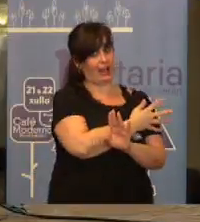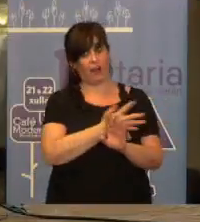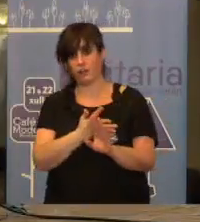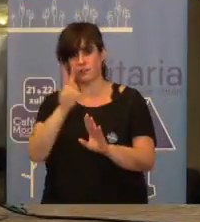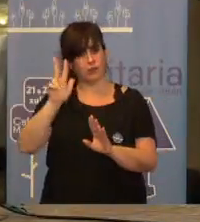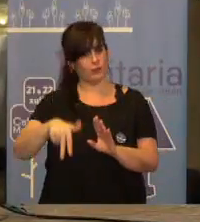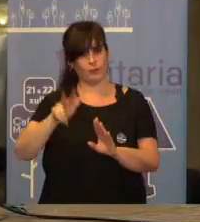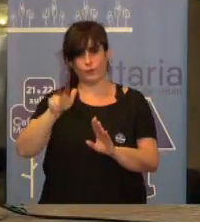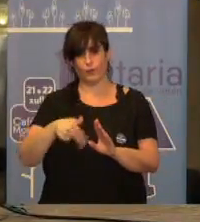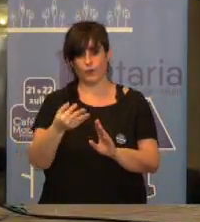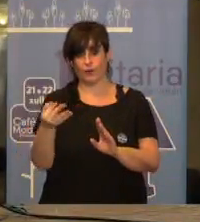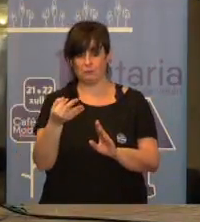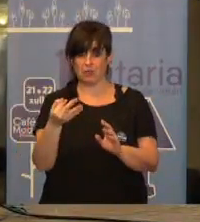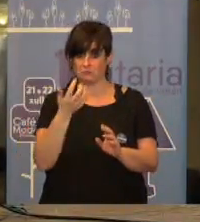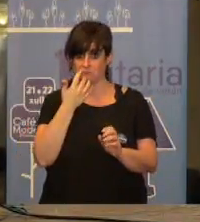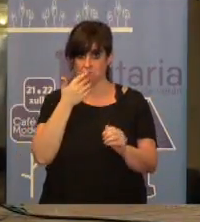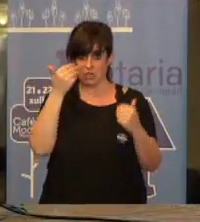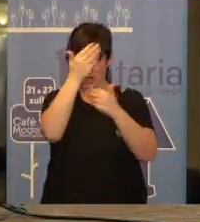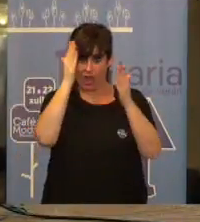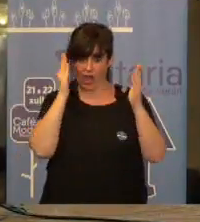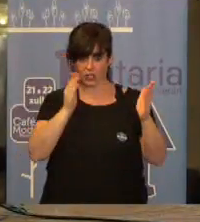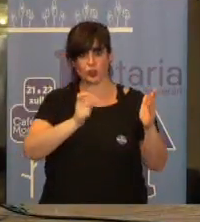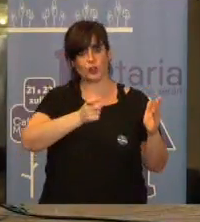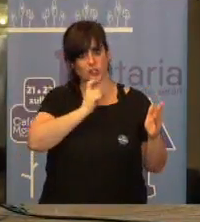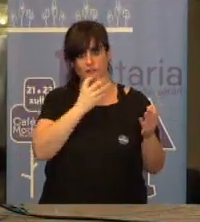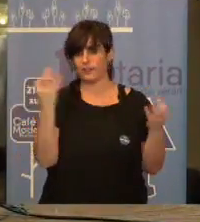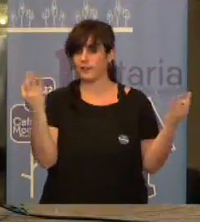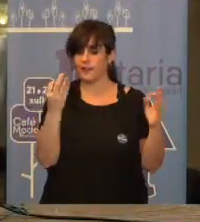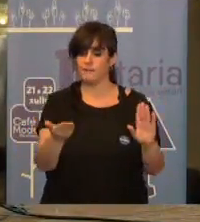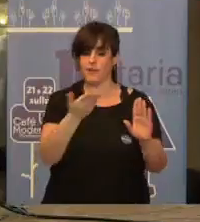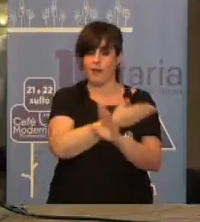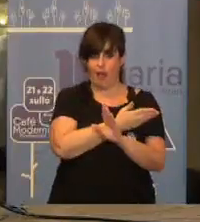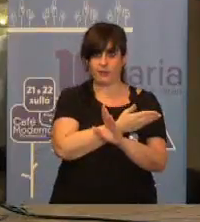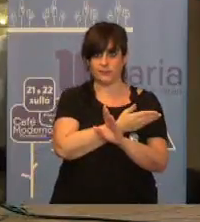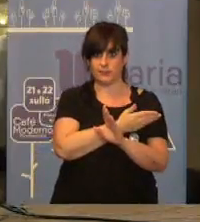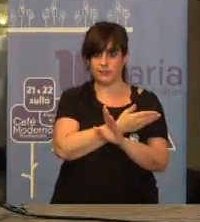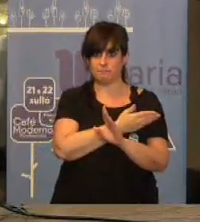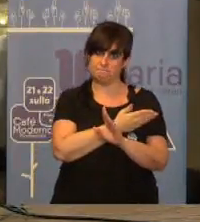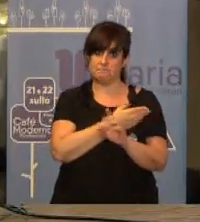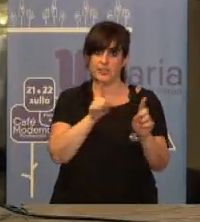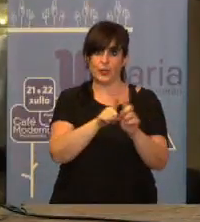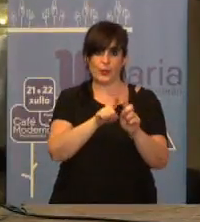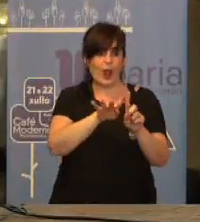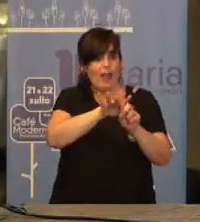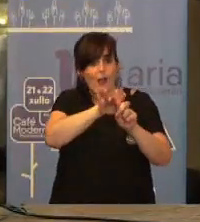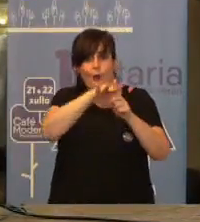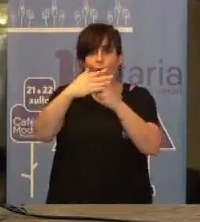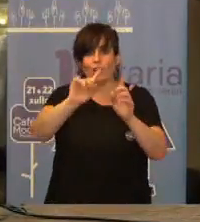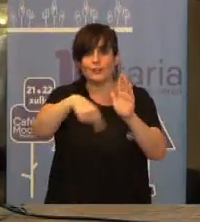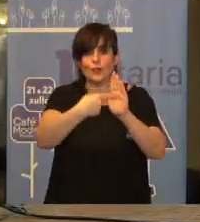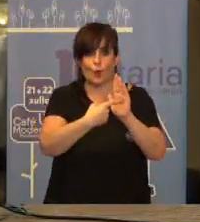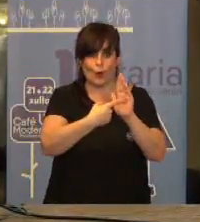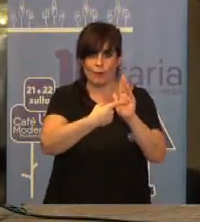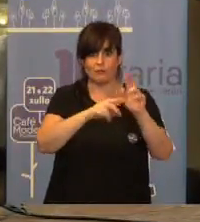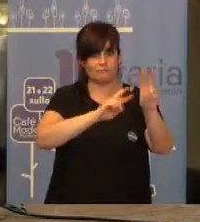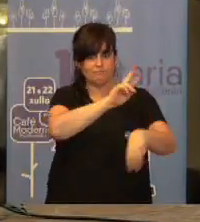seguramente imposible de abordar sin eso, sin un cambio profundo, unha renovación profunda de todo o paradigma do que se veu coñecendo como a